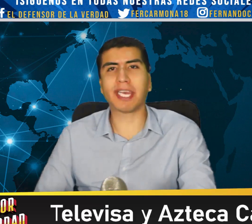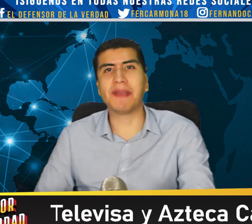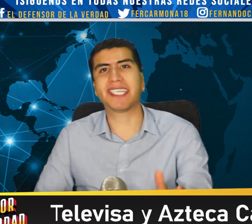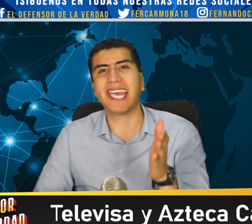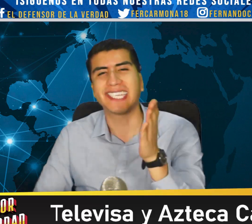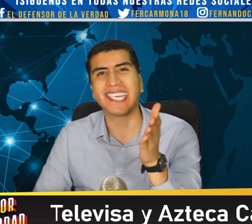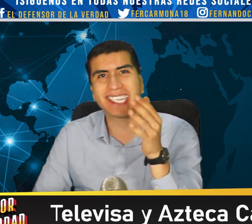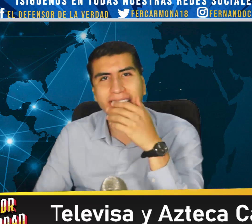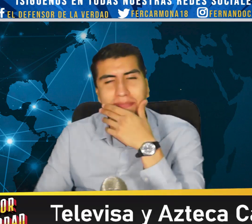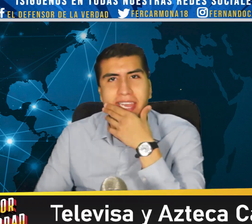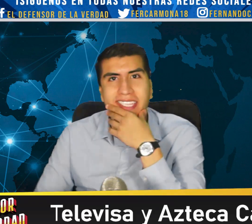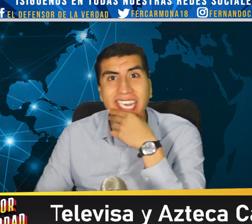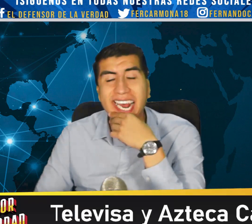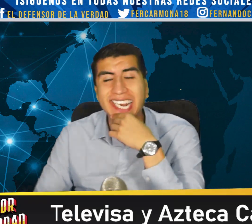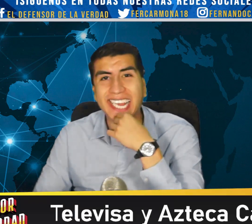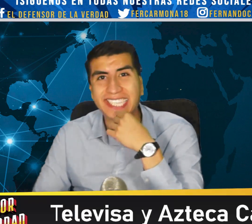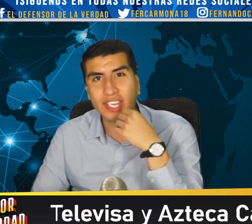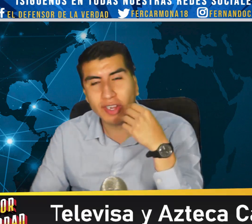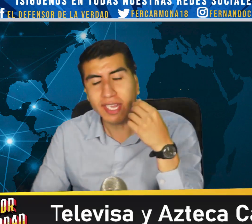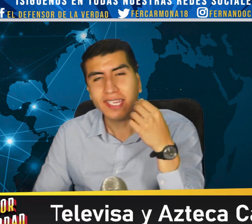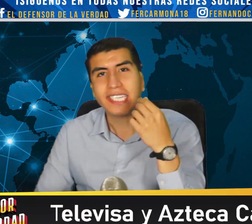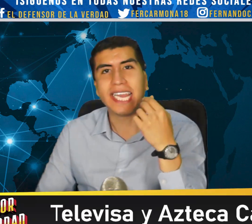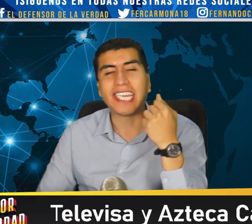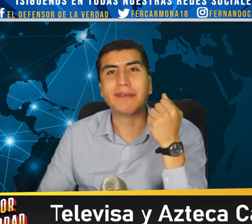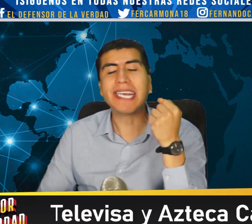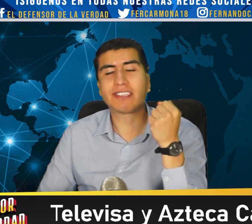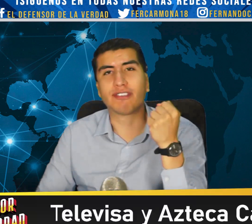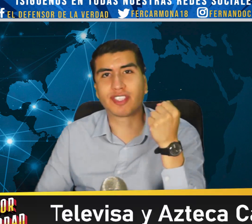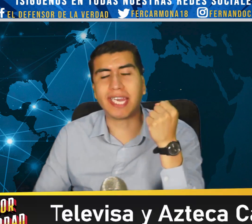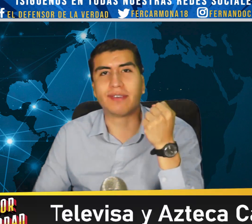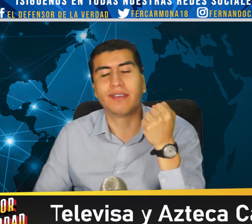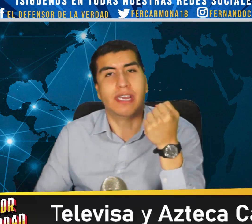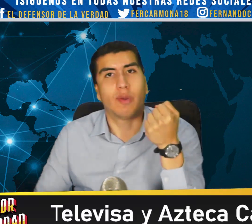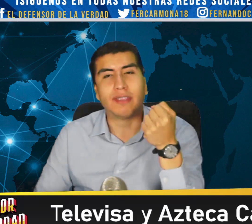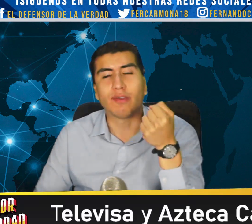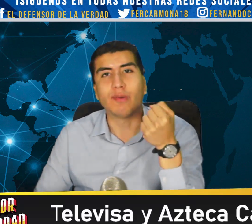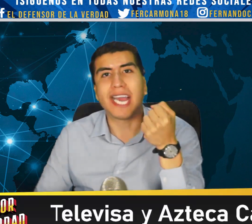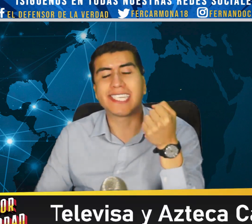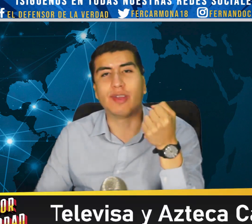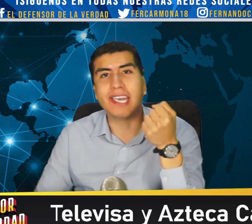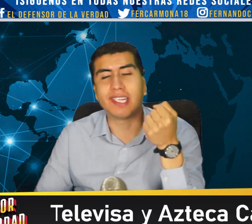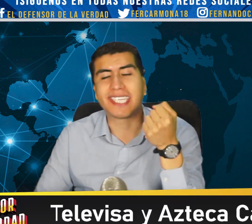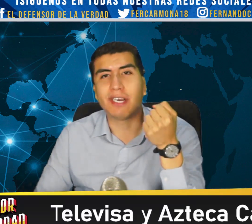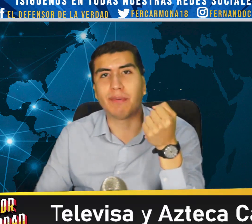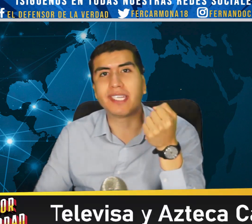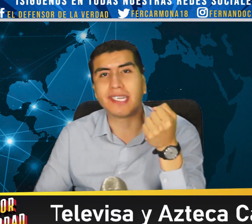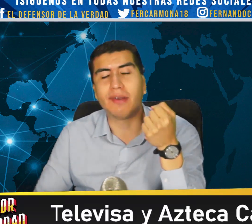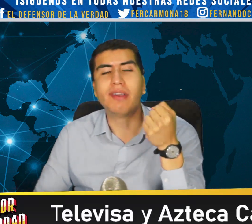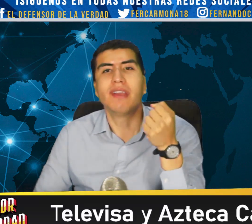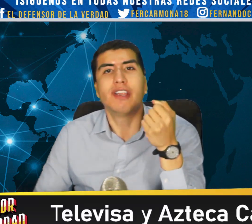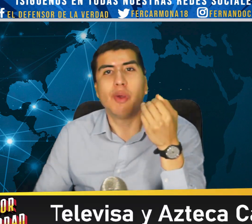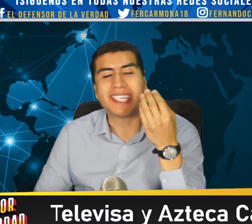Vamos a platicar acerca de la reacción de Gilberto Lozano cuando Juncal Solano del Charro